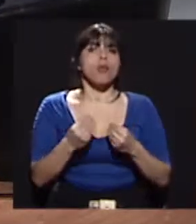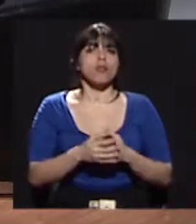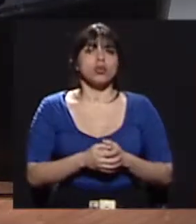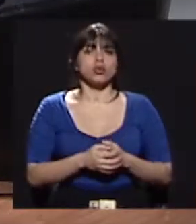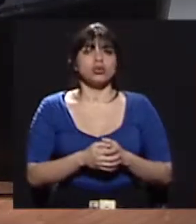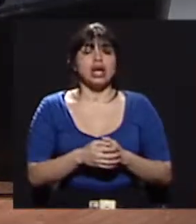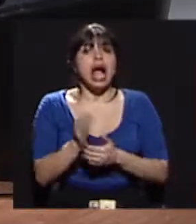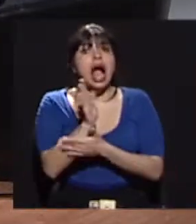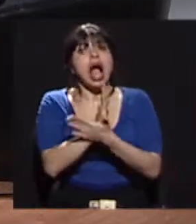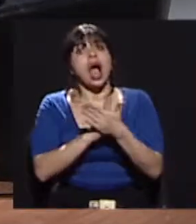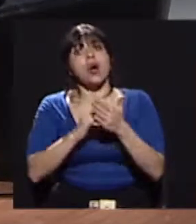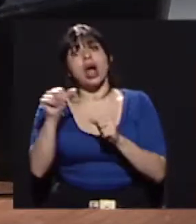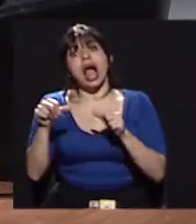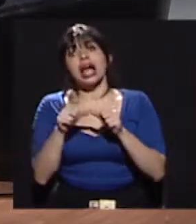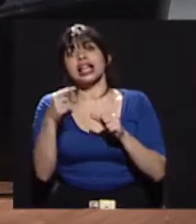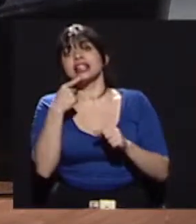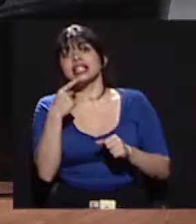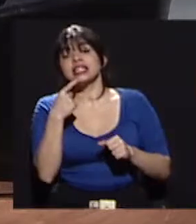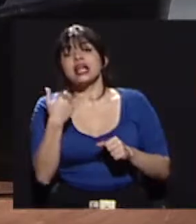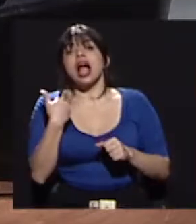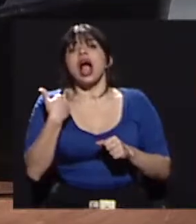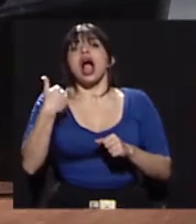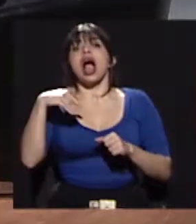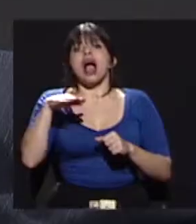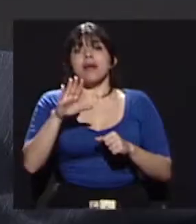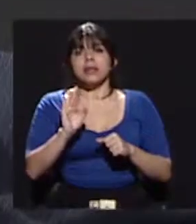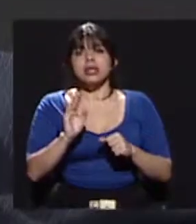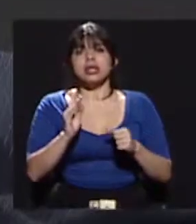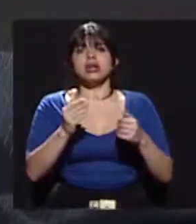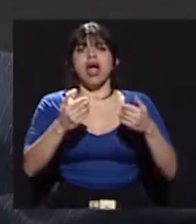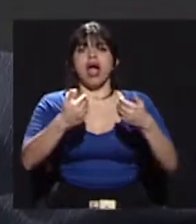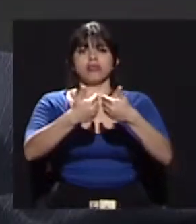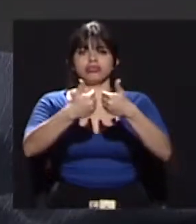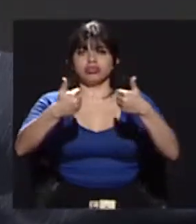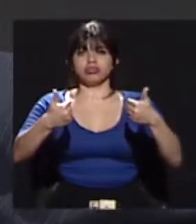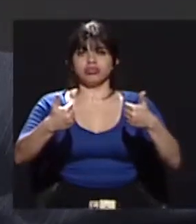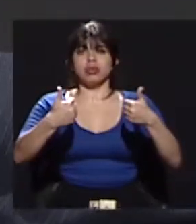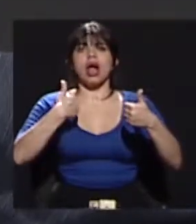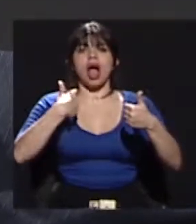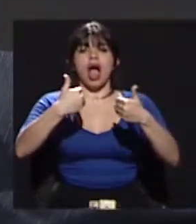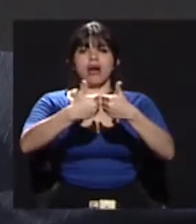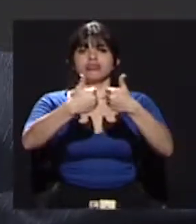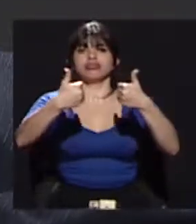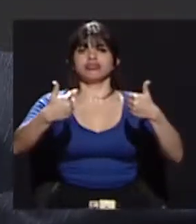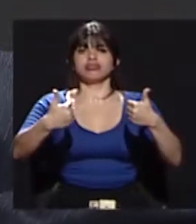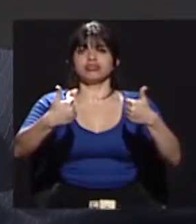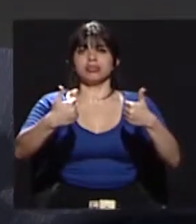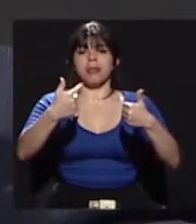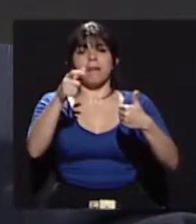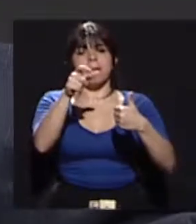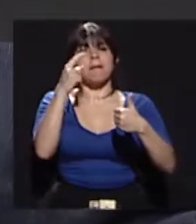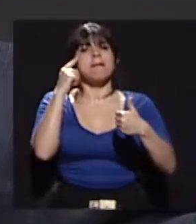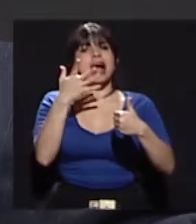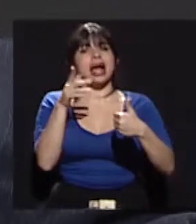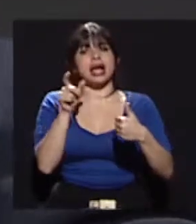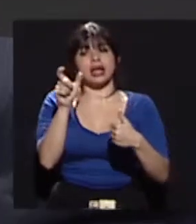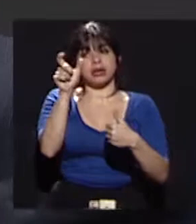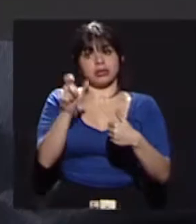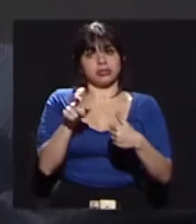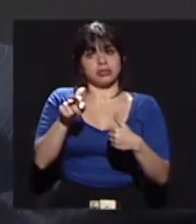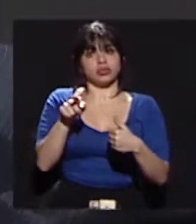algunos sectores dicen que había margen había margen para que usted